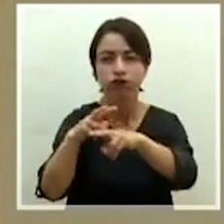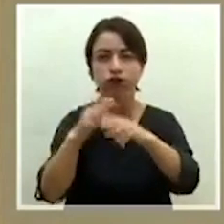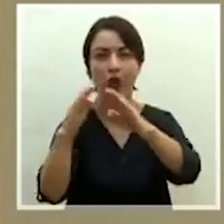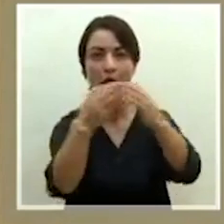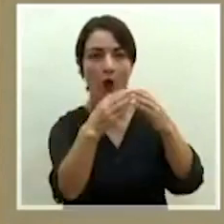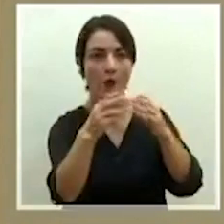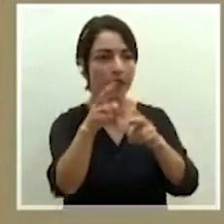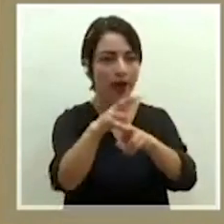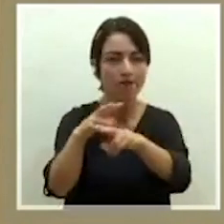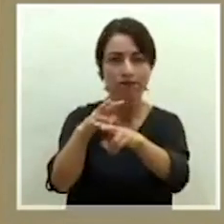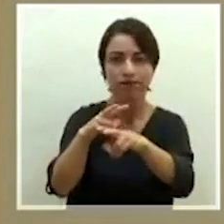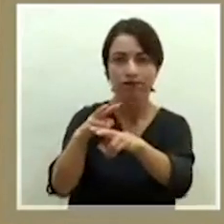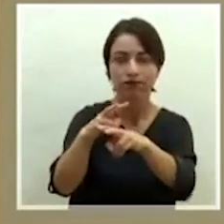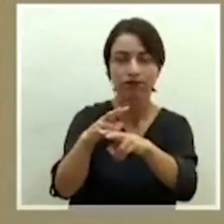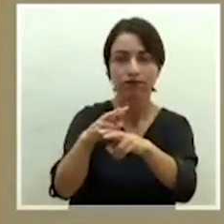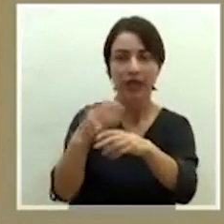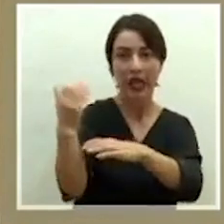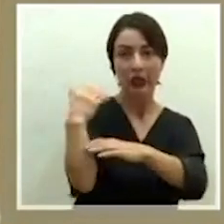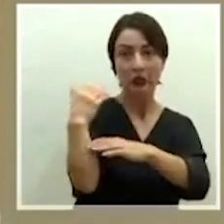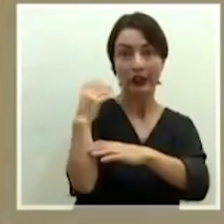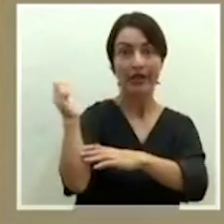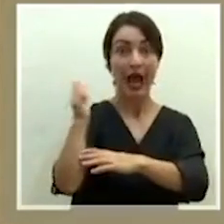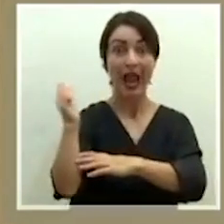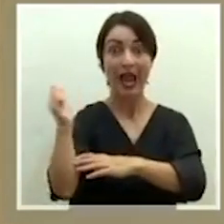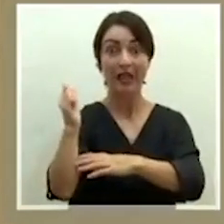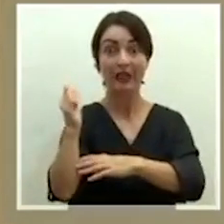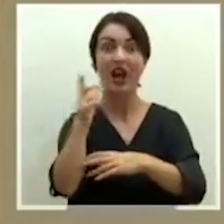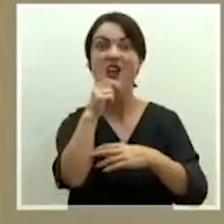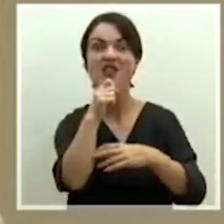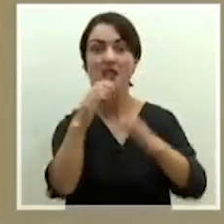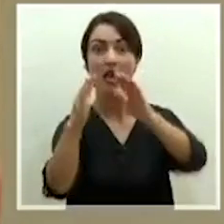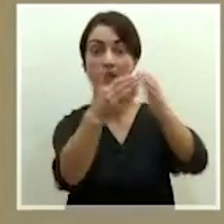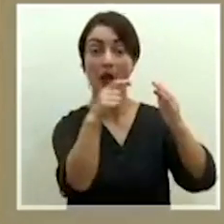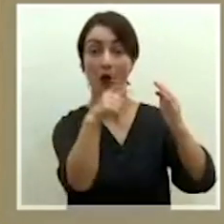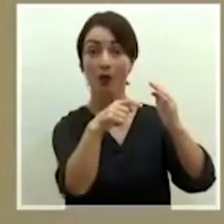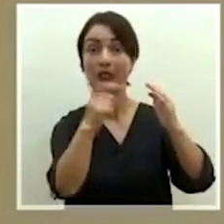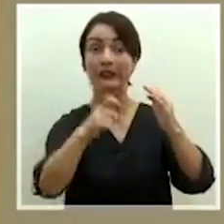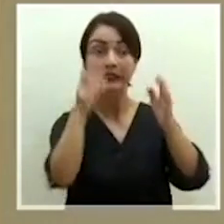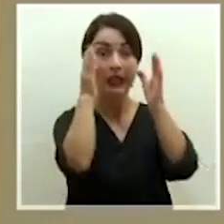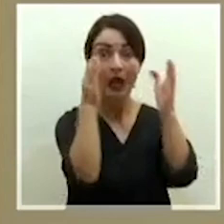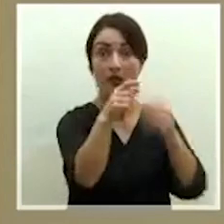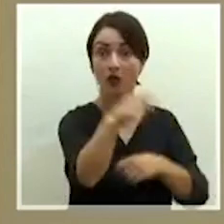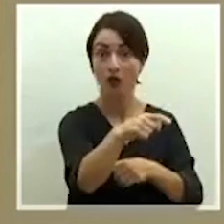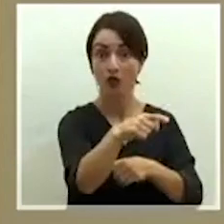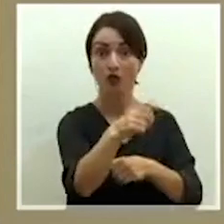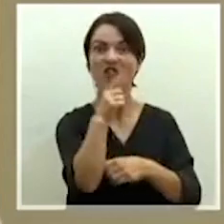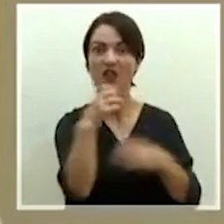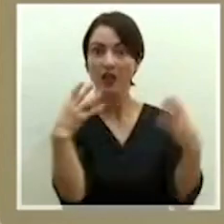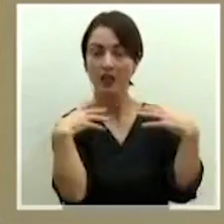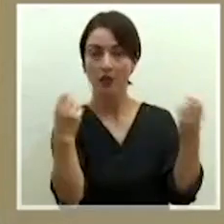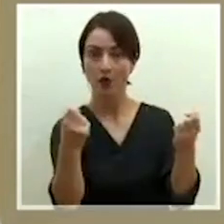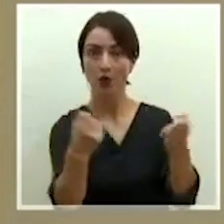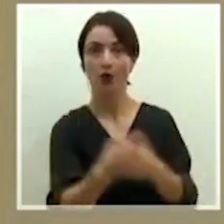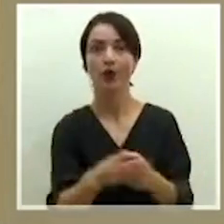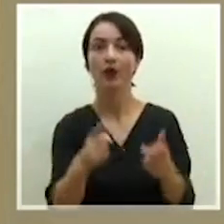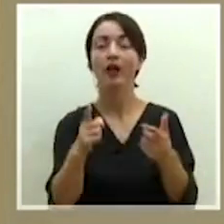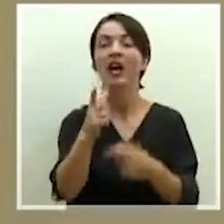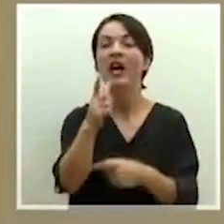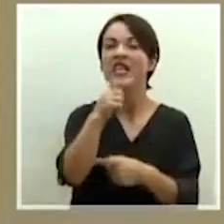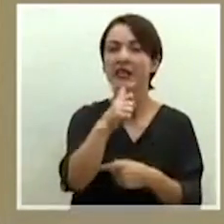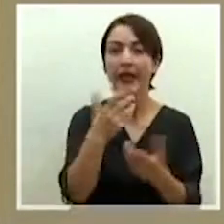comunidad, que nos alerten de qué miembros de esa comunidad requieren de atención de la salud, quiénes están